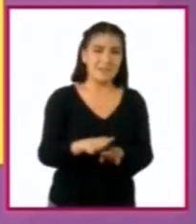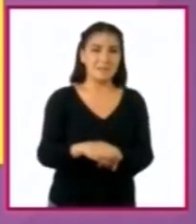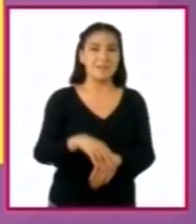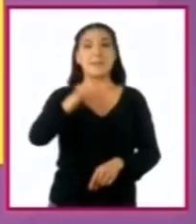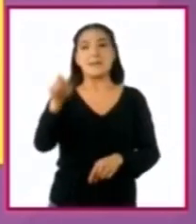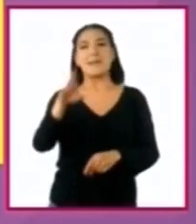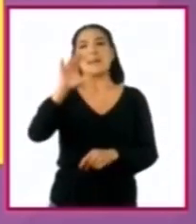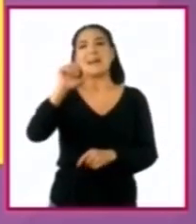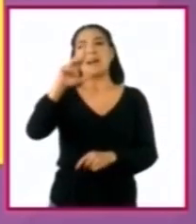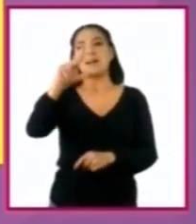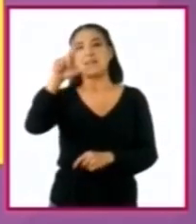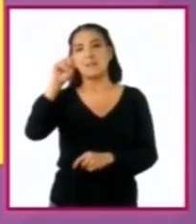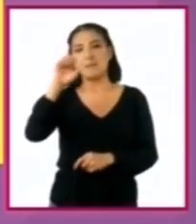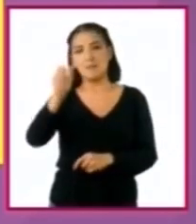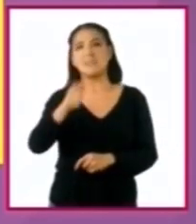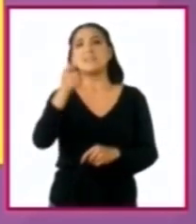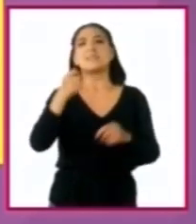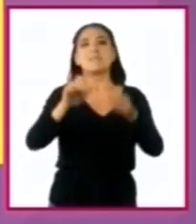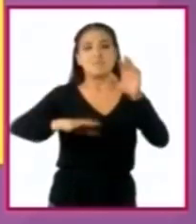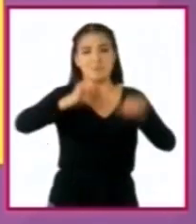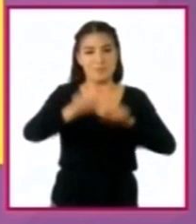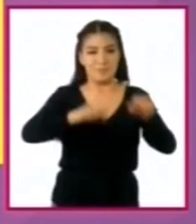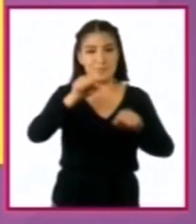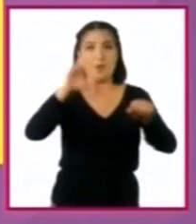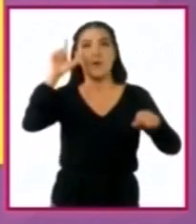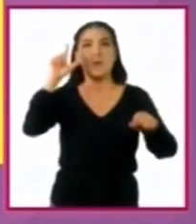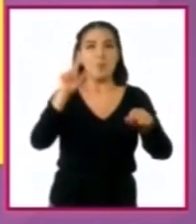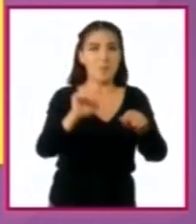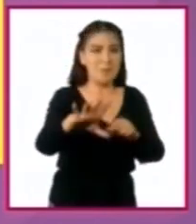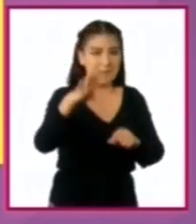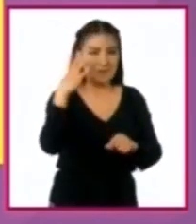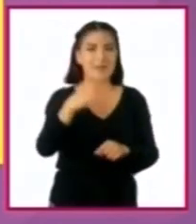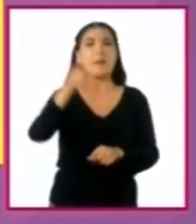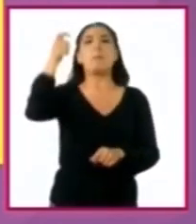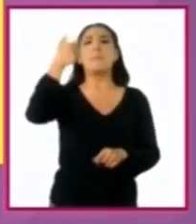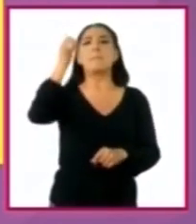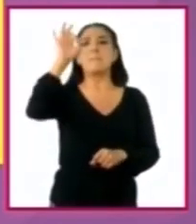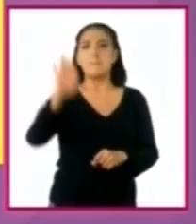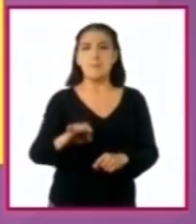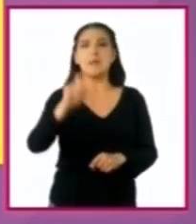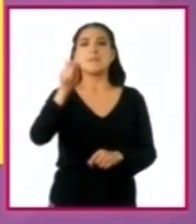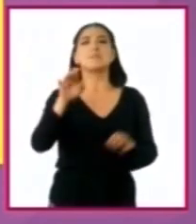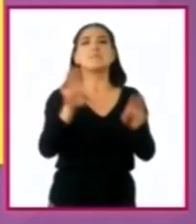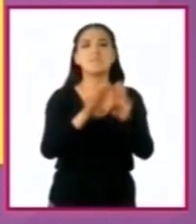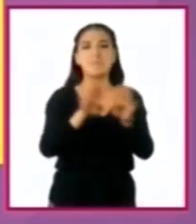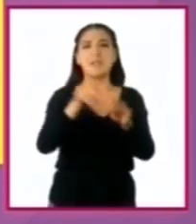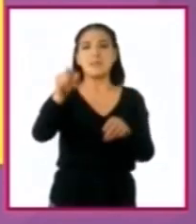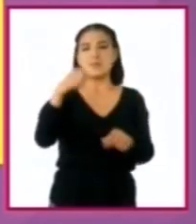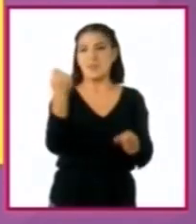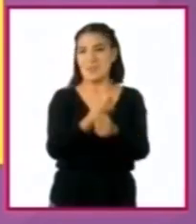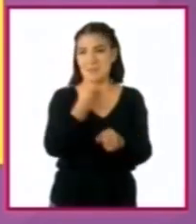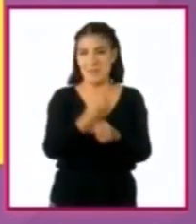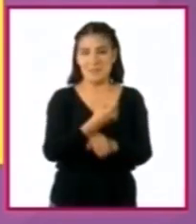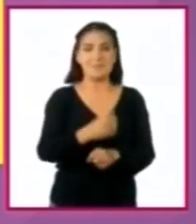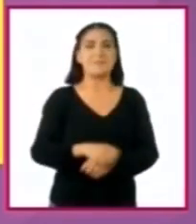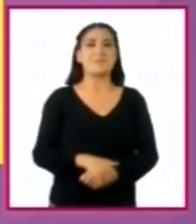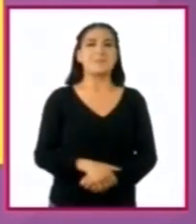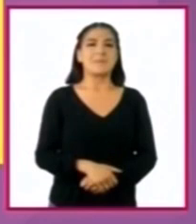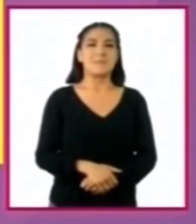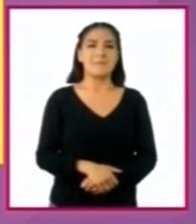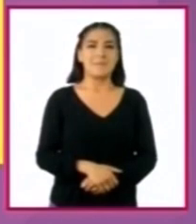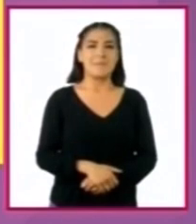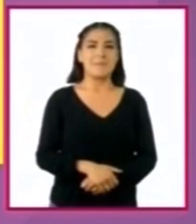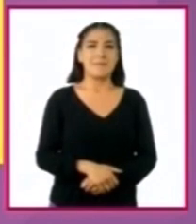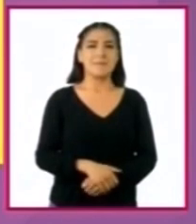caso de Carlos, la desaceleración. Y en el caso de los porcentajes, el descuento que se realiza a los productos.